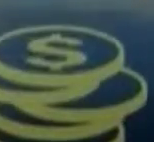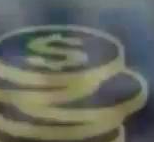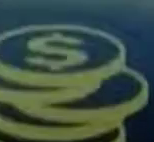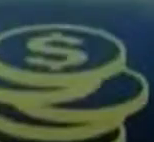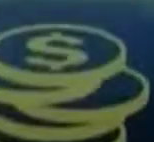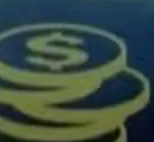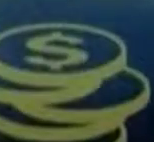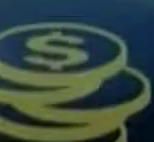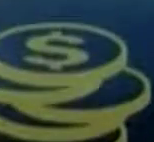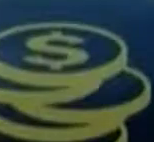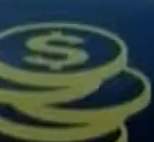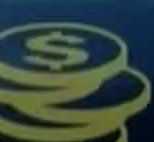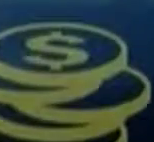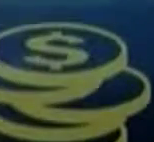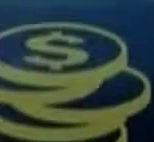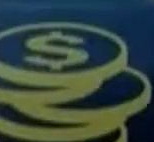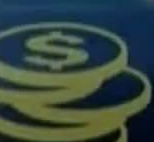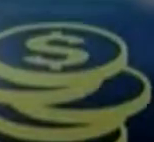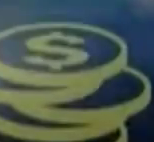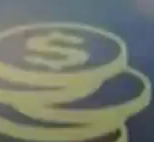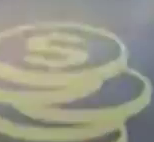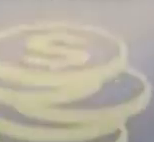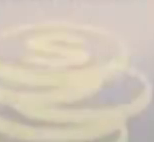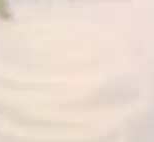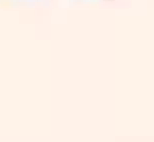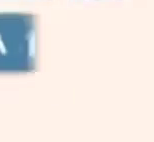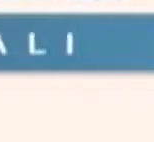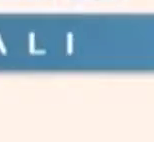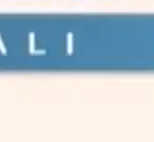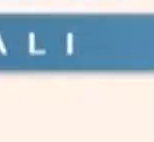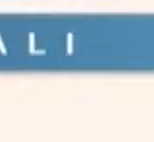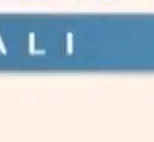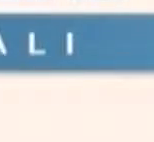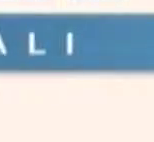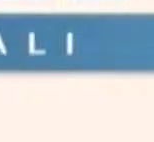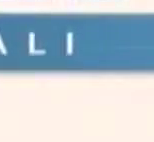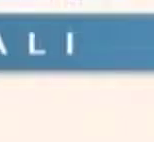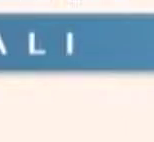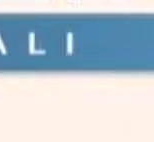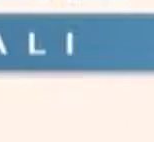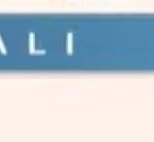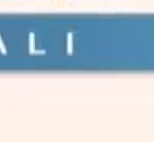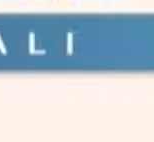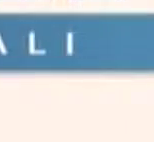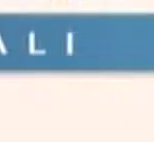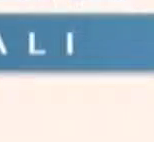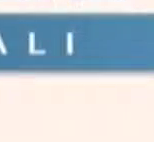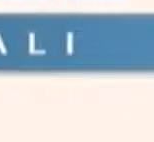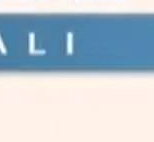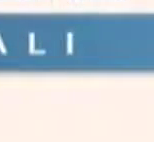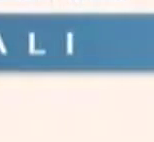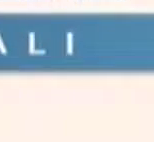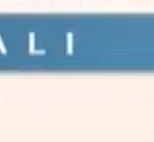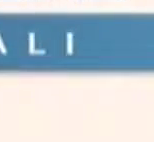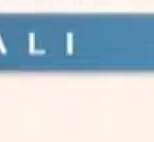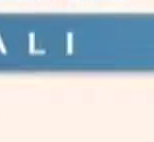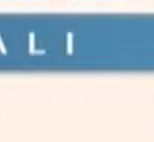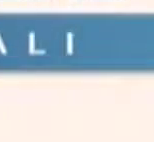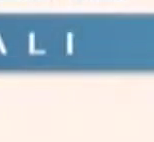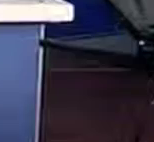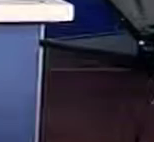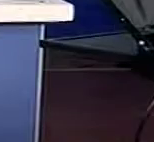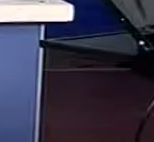cobros coactivos. Cali hoy sí paga pagar. Construyendo hoy la Cali del mañana. Alcaldía de Santiago de